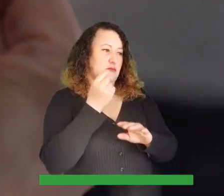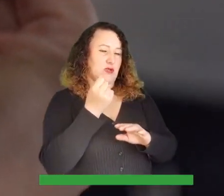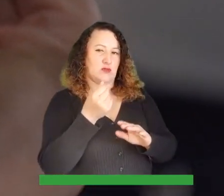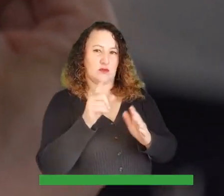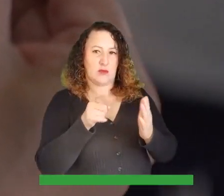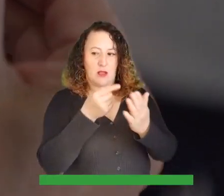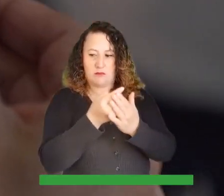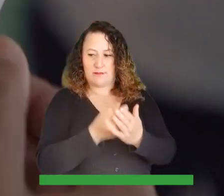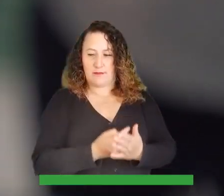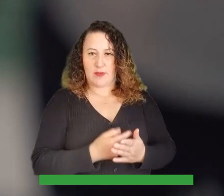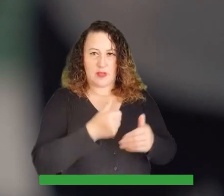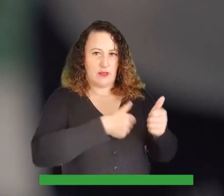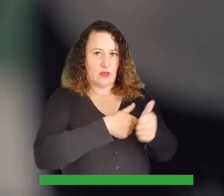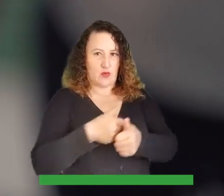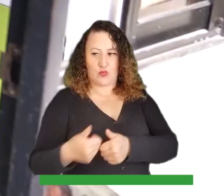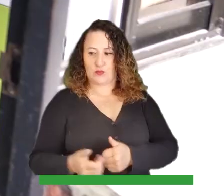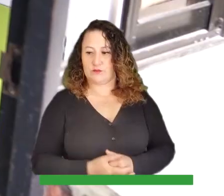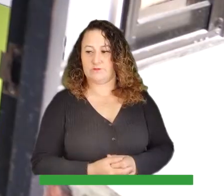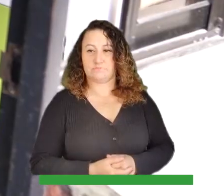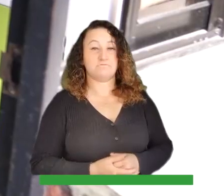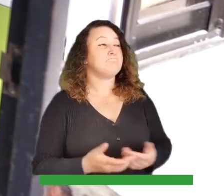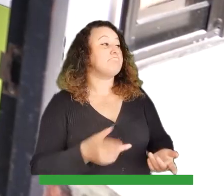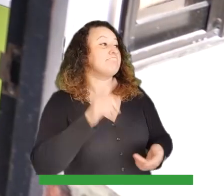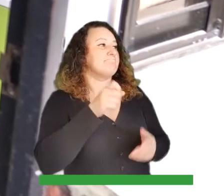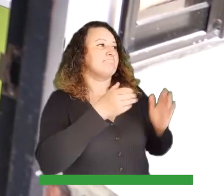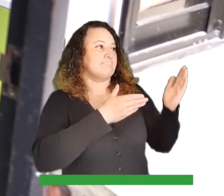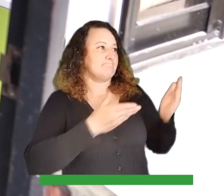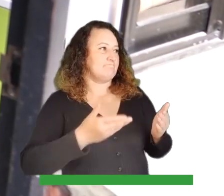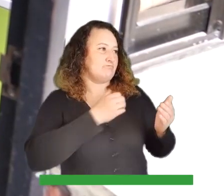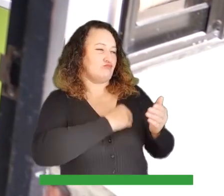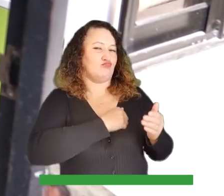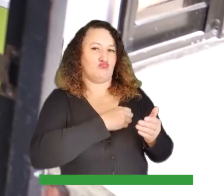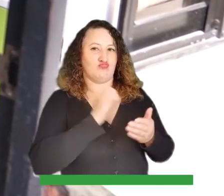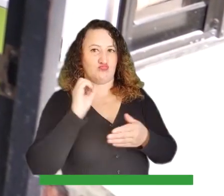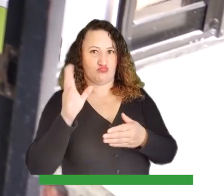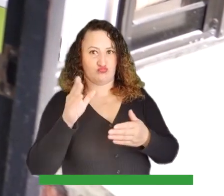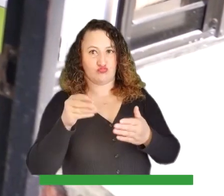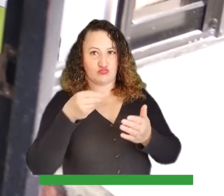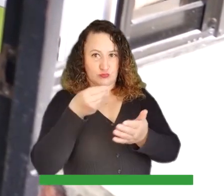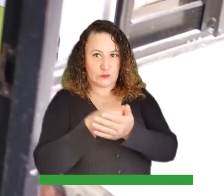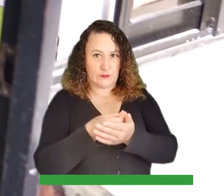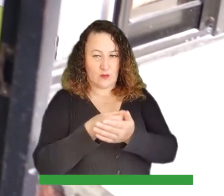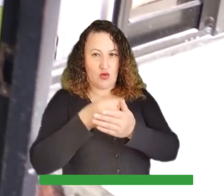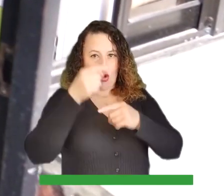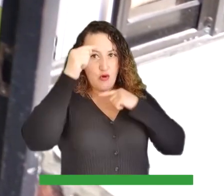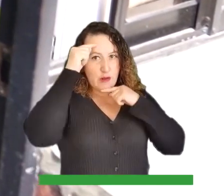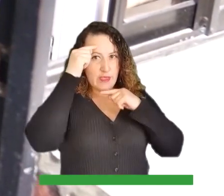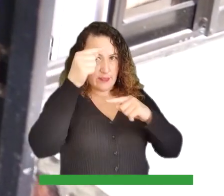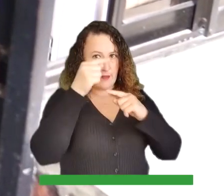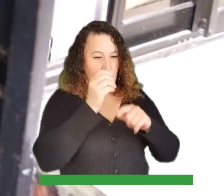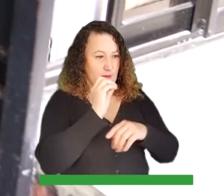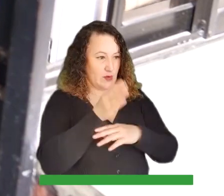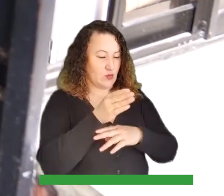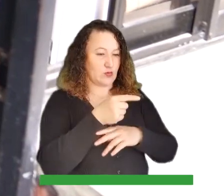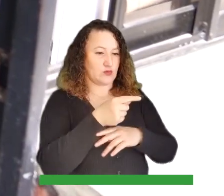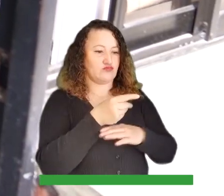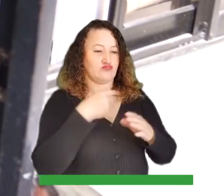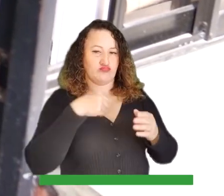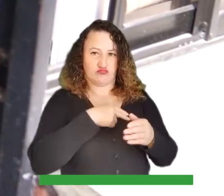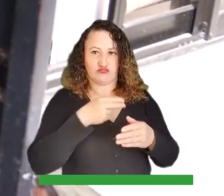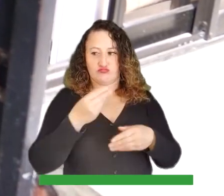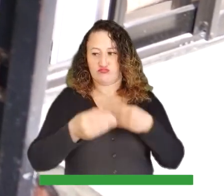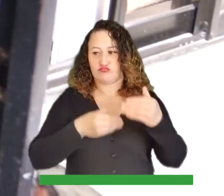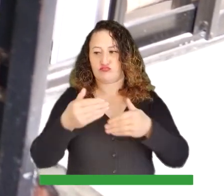yo le estoy registrando para cada muestra. Nos debe traer, por favor, la consignación original que sí, le entregan, señora, a usted en el banco, sí, y